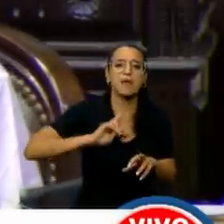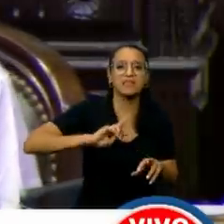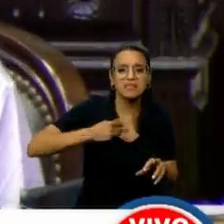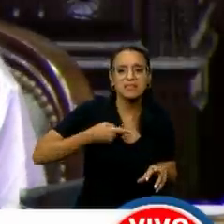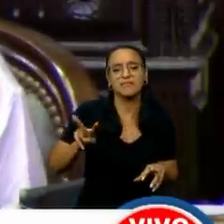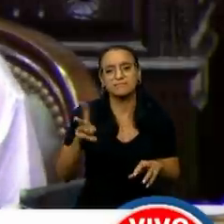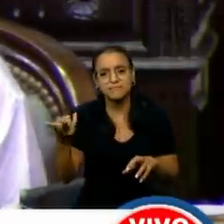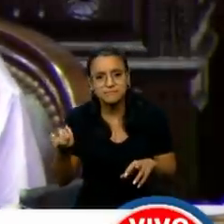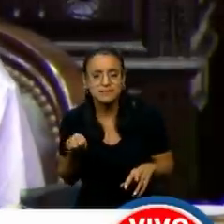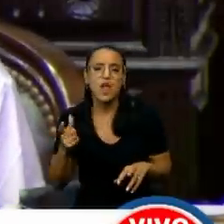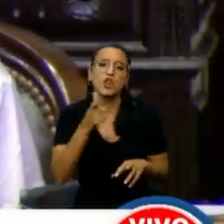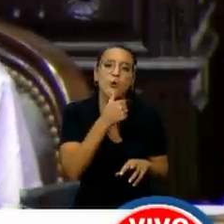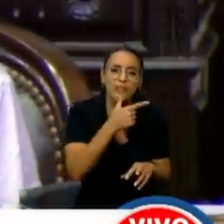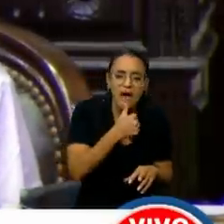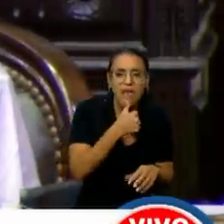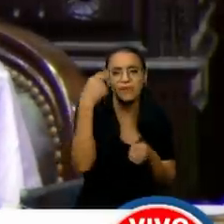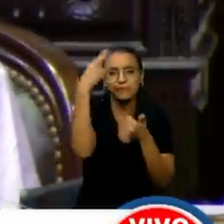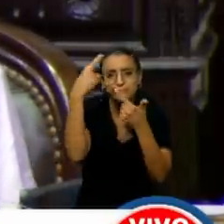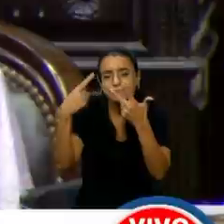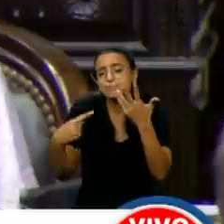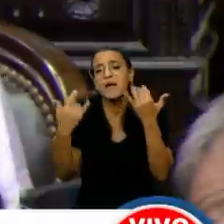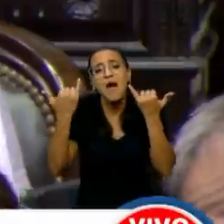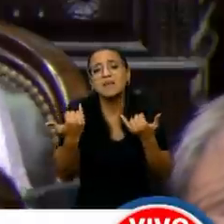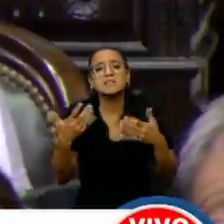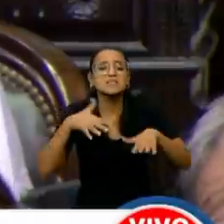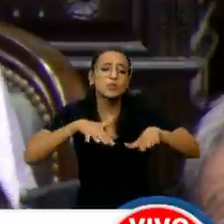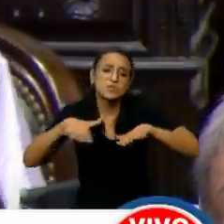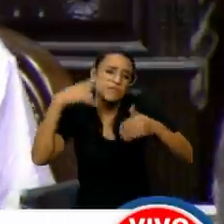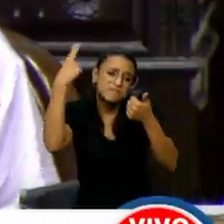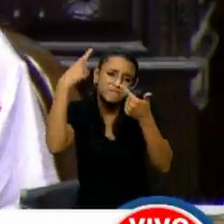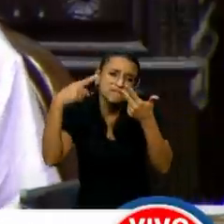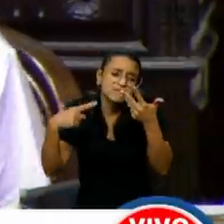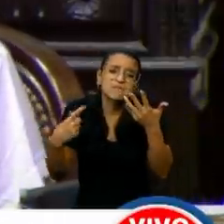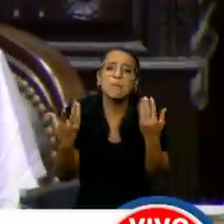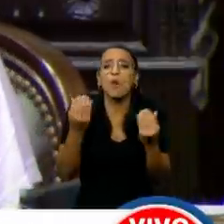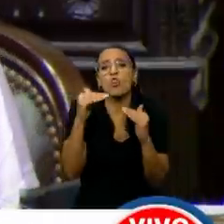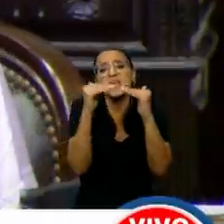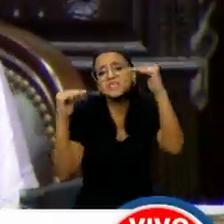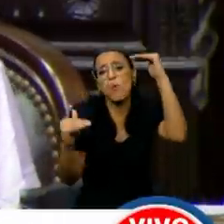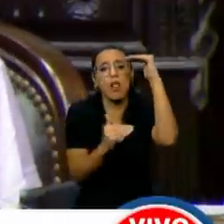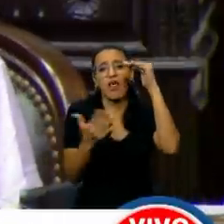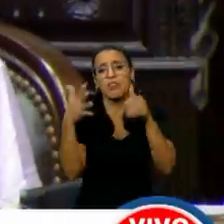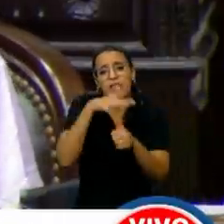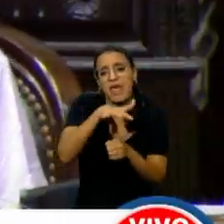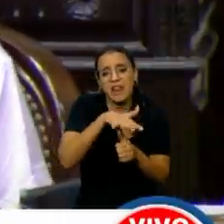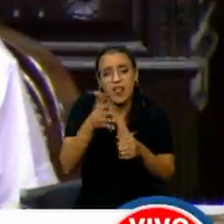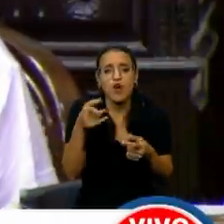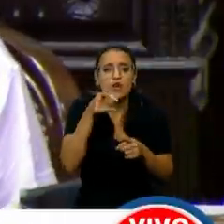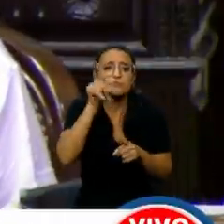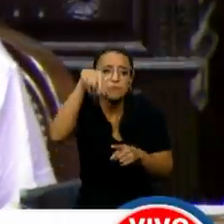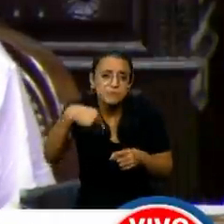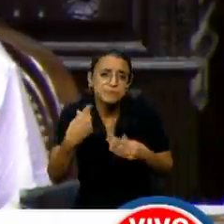intersex no binarias que sufren distintas situaciones justamente por una situación de desigualdad de género y que eso